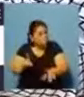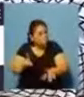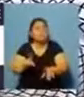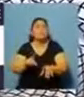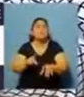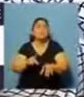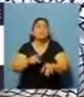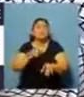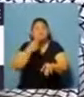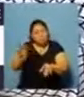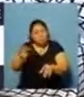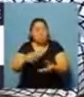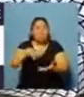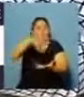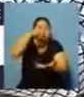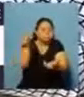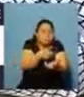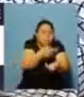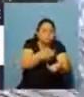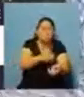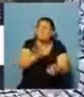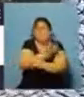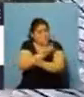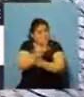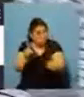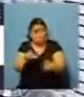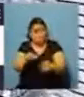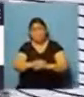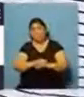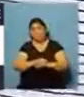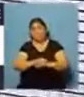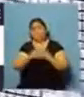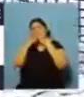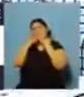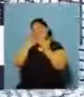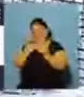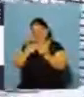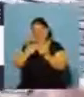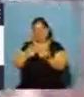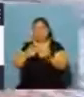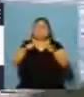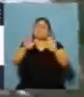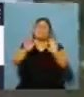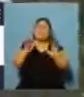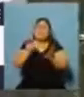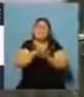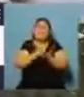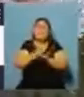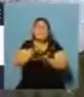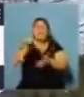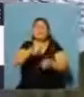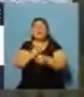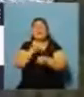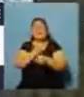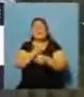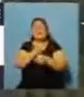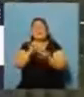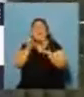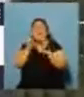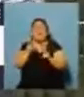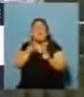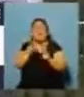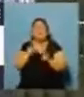el de quemar basura, etcétera, etcétera. Agradezco mucho y bueno, vamos a ver cómo resultan los trabajos en estos próximos